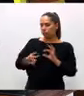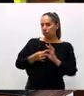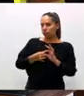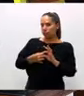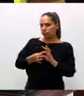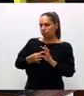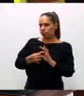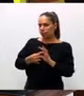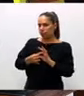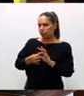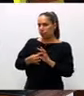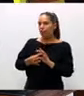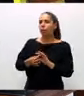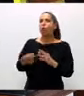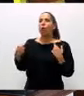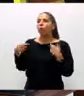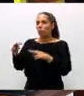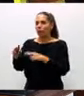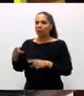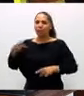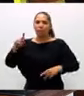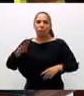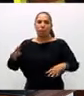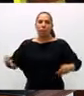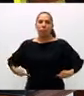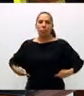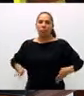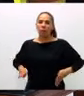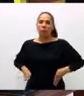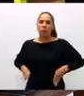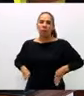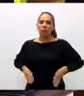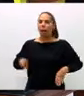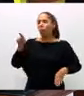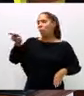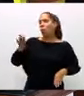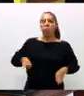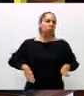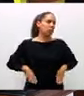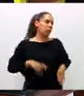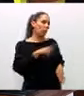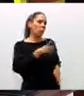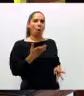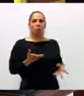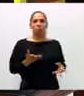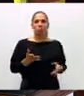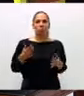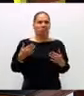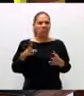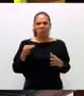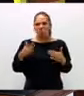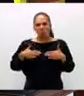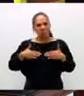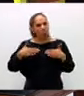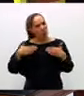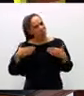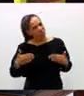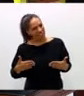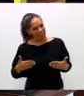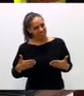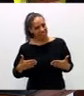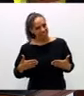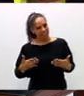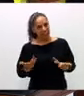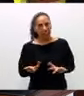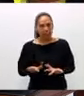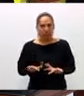otros, ¿no? Había una desconfianza mutua muy fuerte, ¿no? No digo que esto